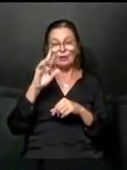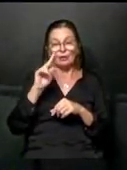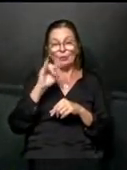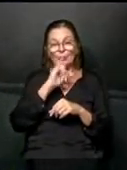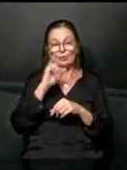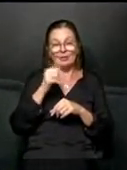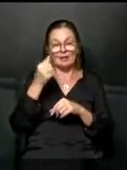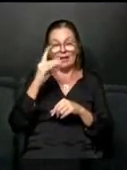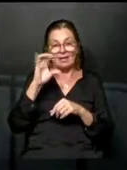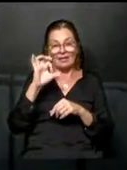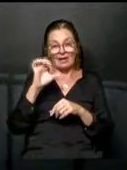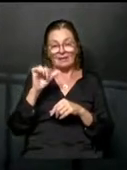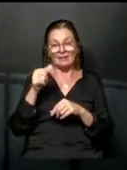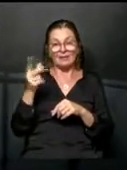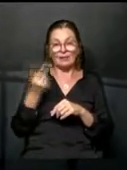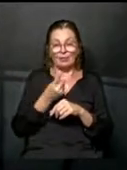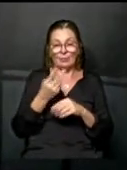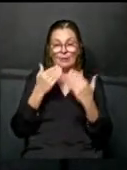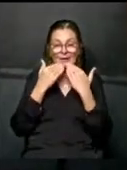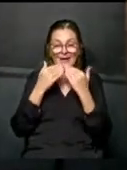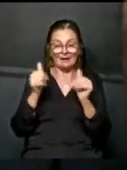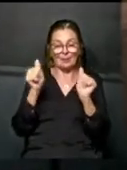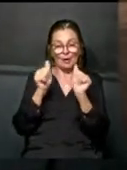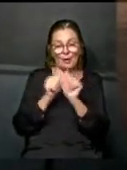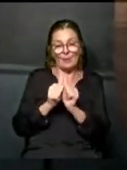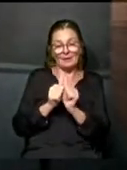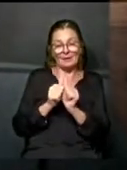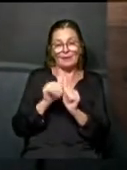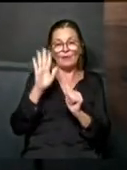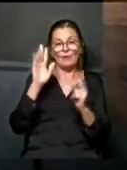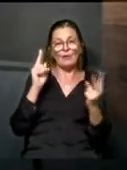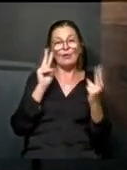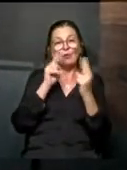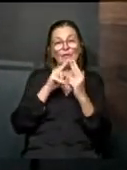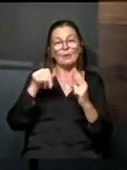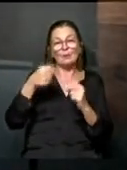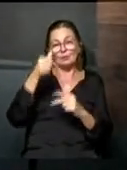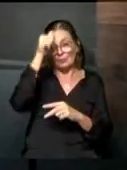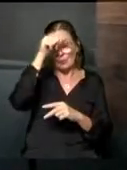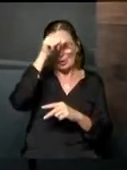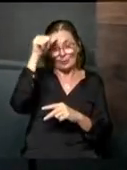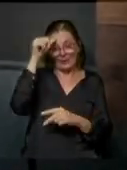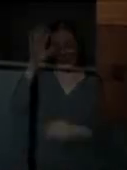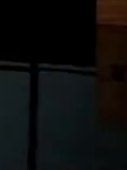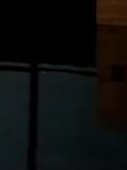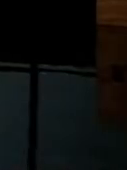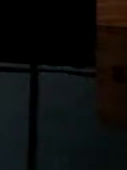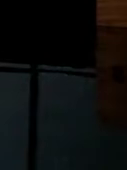Caetano y Alma Espino. Gracias por acompañarnos. Como siempre, nos volvemos a encontrar el próximo domingo. Chau.